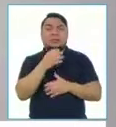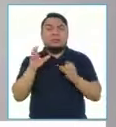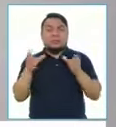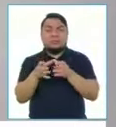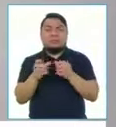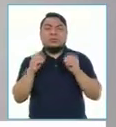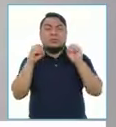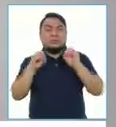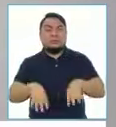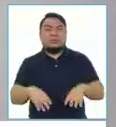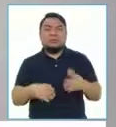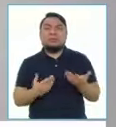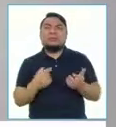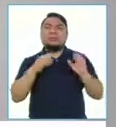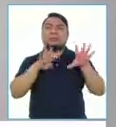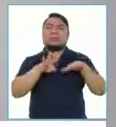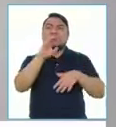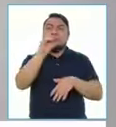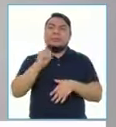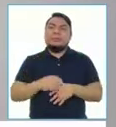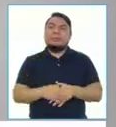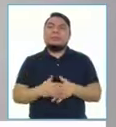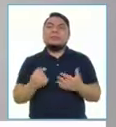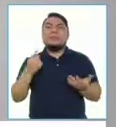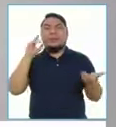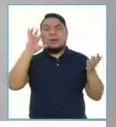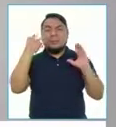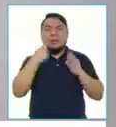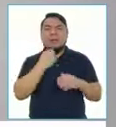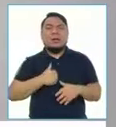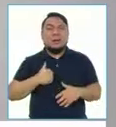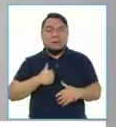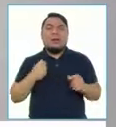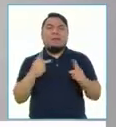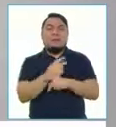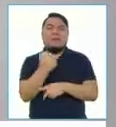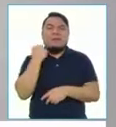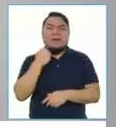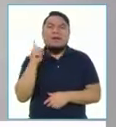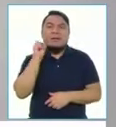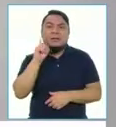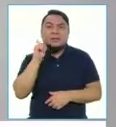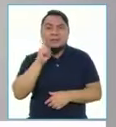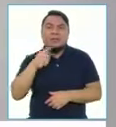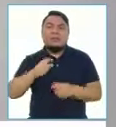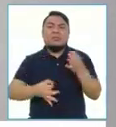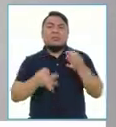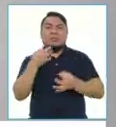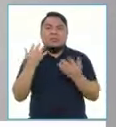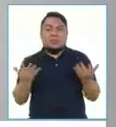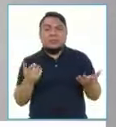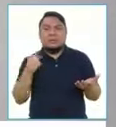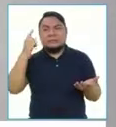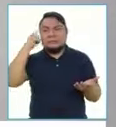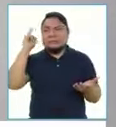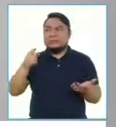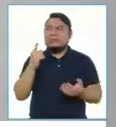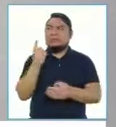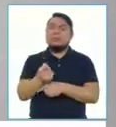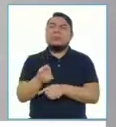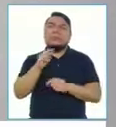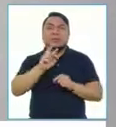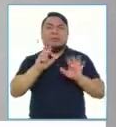o renunciar de inmediato? 9%. ¿Parece una conducta grave? ¿Habría mentido? ¿Poder Judicial debe investigarlo cuando concluya su mandato?